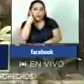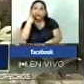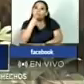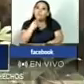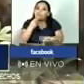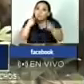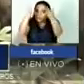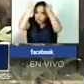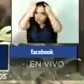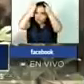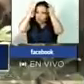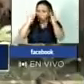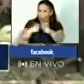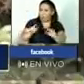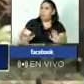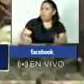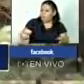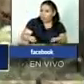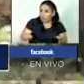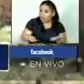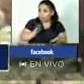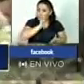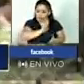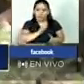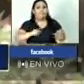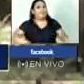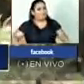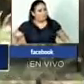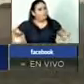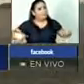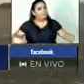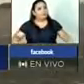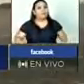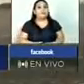¿Cómo lo hace? En su silla de ruedas.